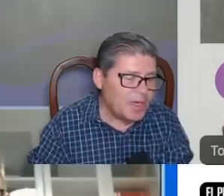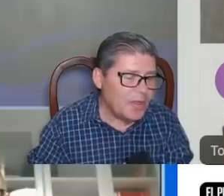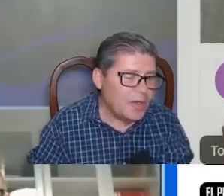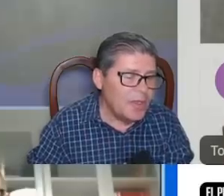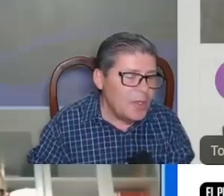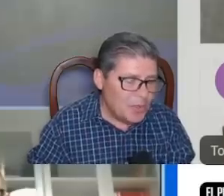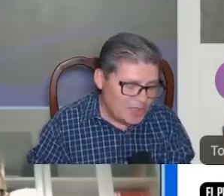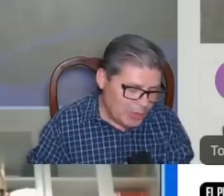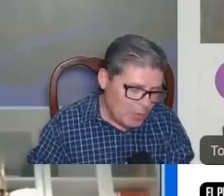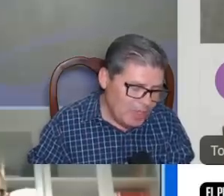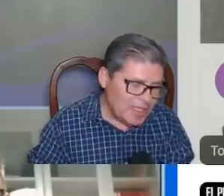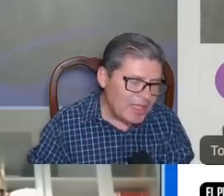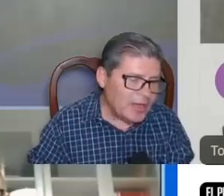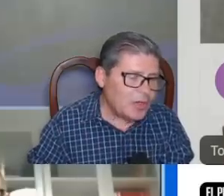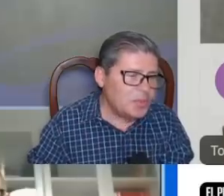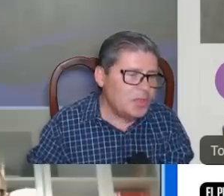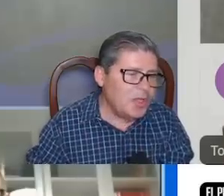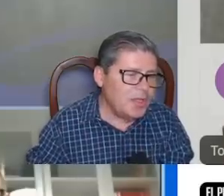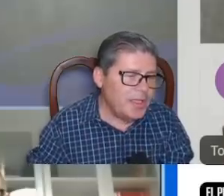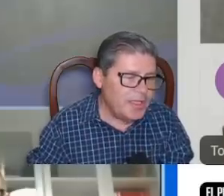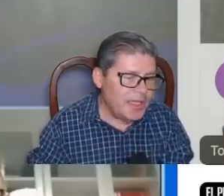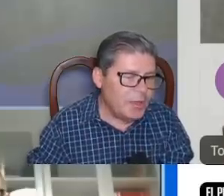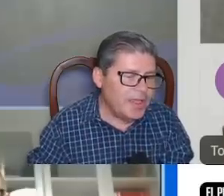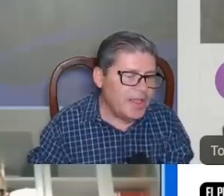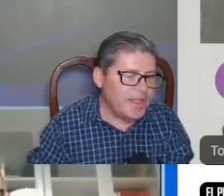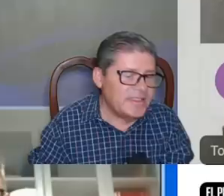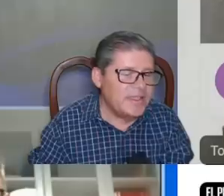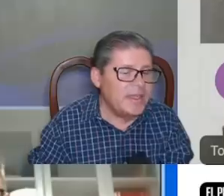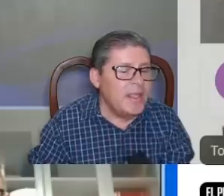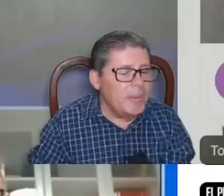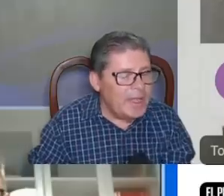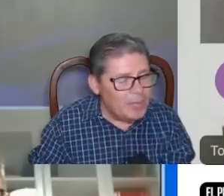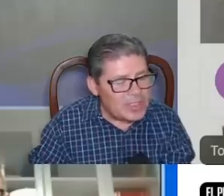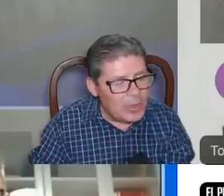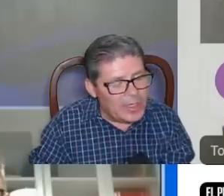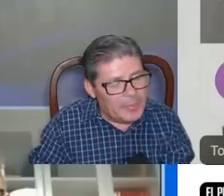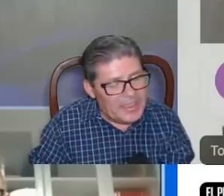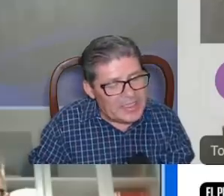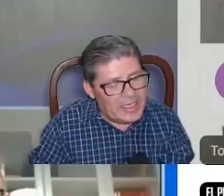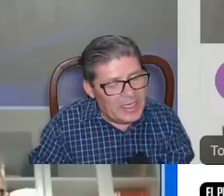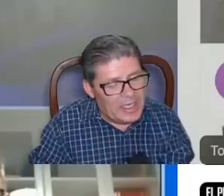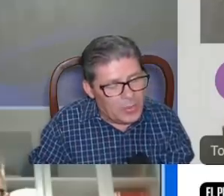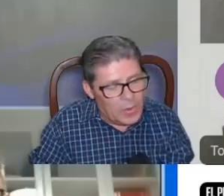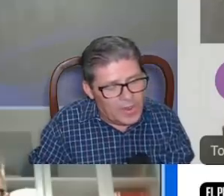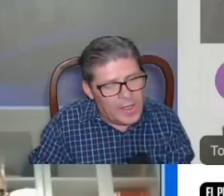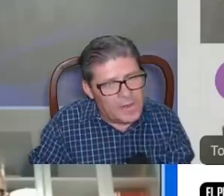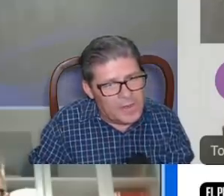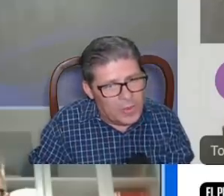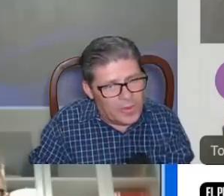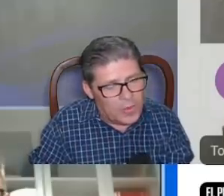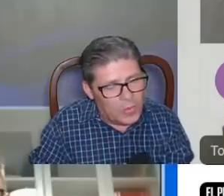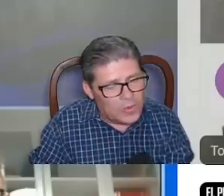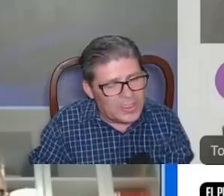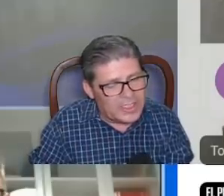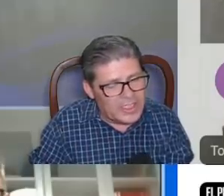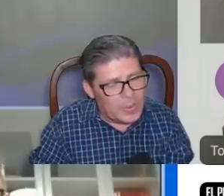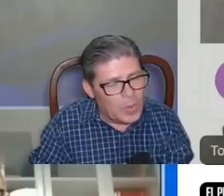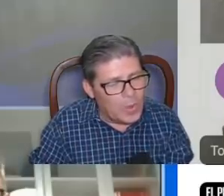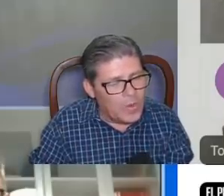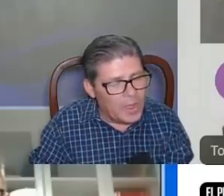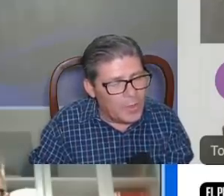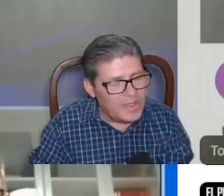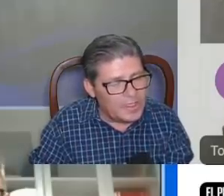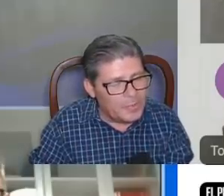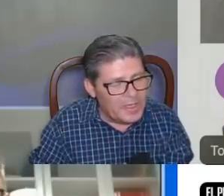López Obrador, pues se combate a la corrupción y ya no hayan qué hacer. Veamos qué es lo que piensan en Andorra de los recursos que tiene